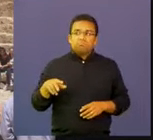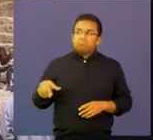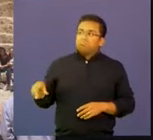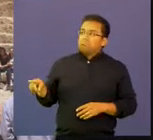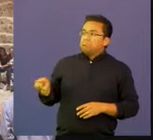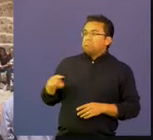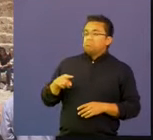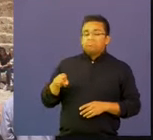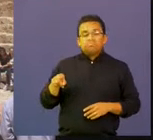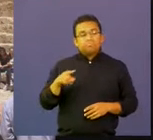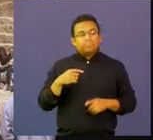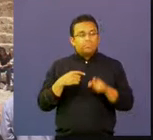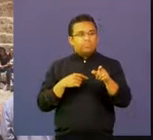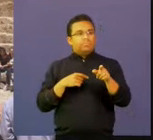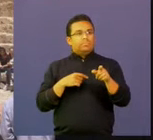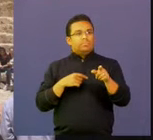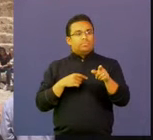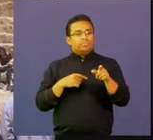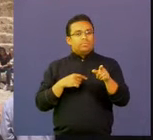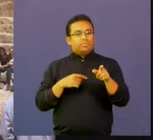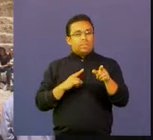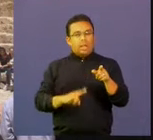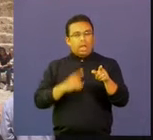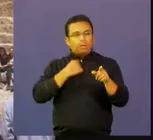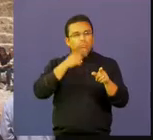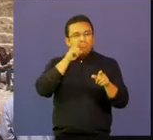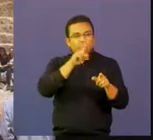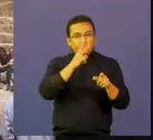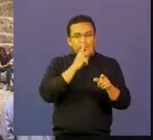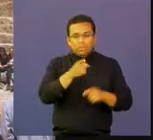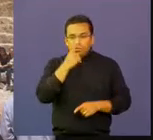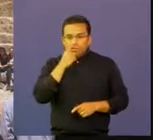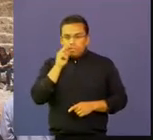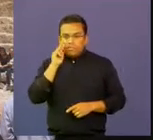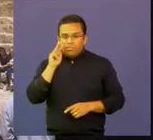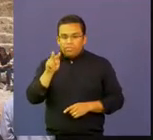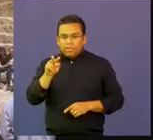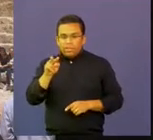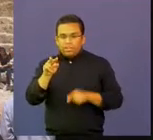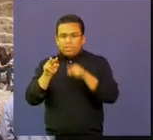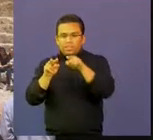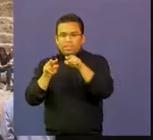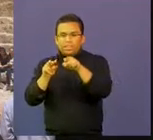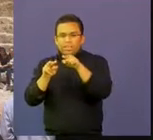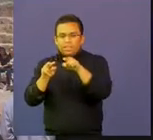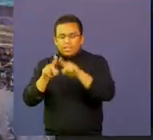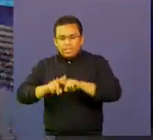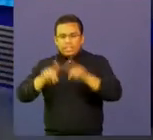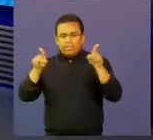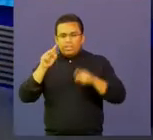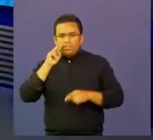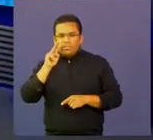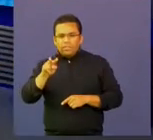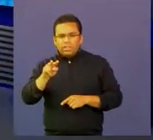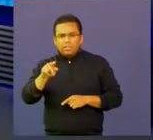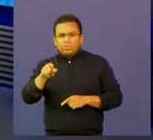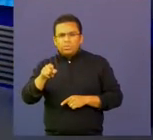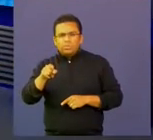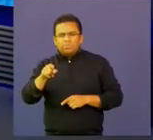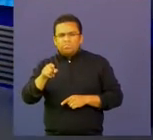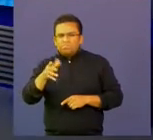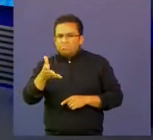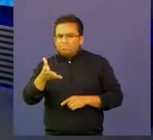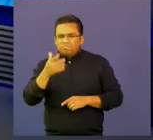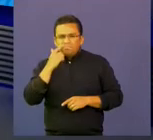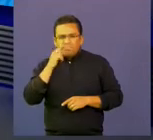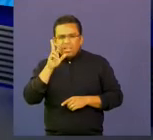llamó la atención. Y la primera pregunta que le haría a don Víctor es, ¿qué ve diferente? ¿Qué hay ahí raro en esa imagen? Y yo diría, y le haría